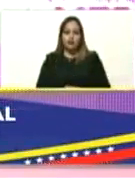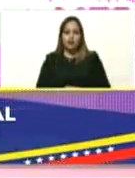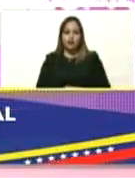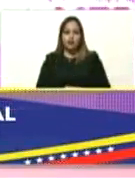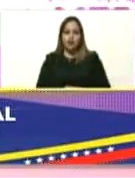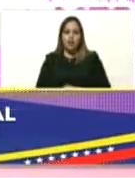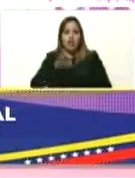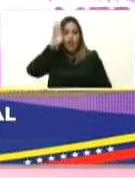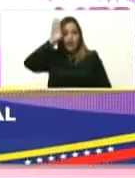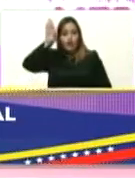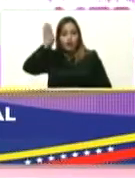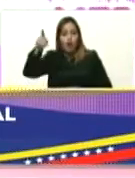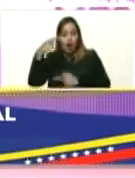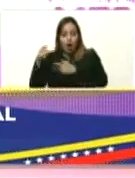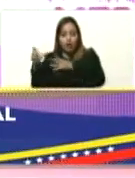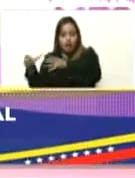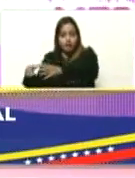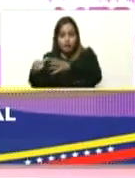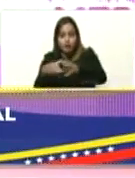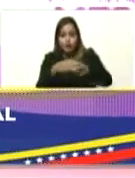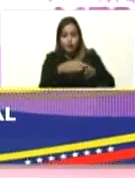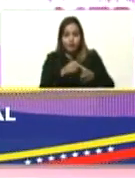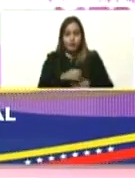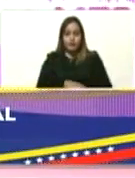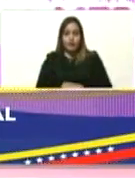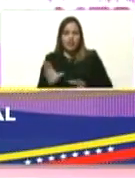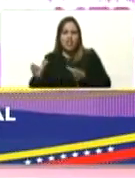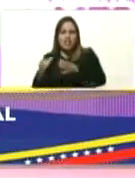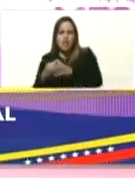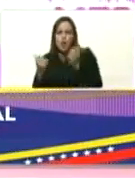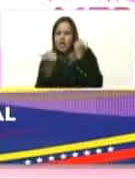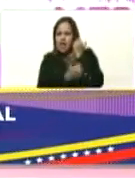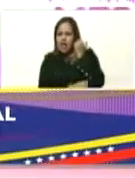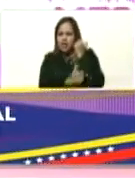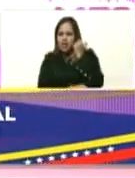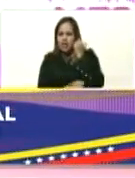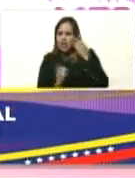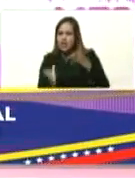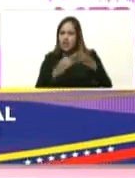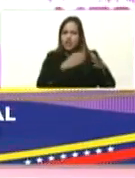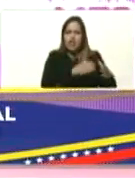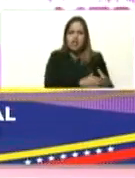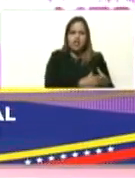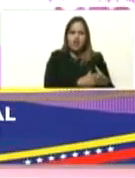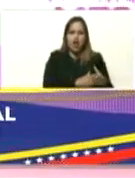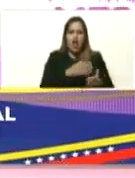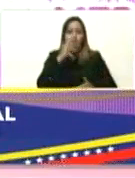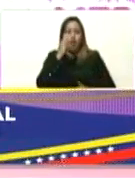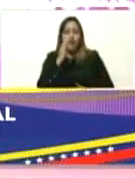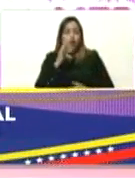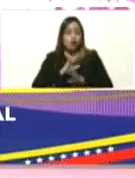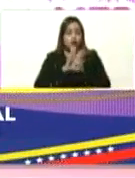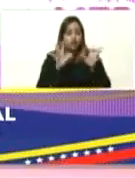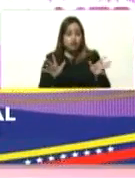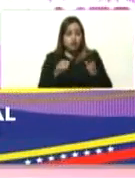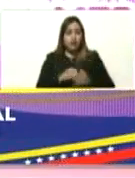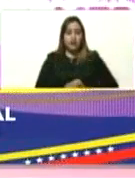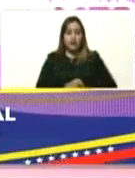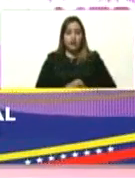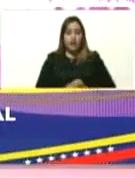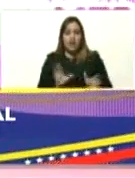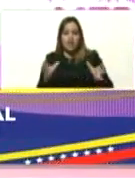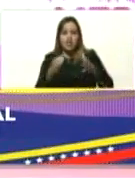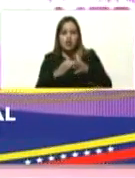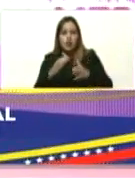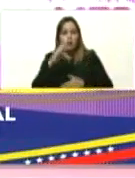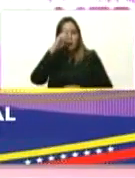y futuras estaciones, la estación naranja, la estación fucsia, la estación